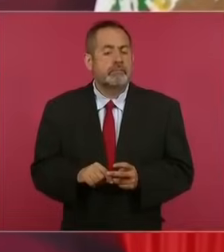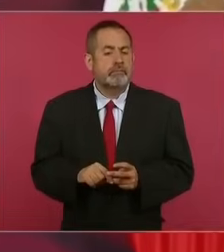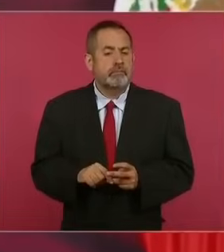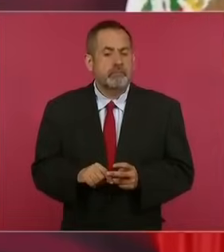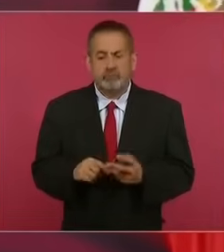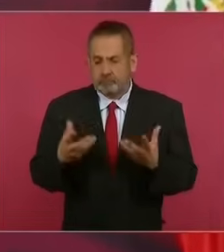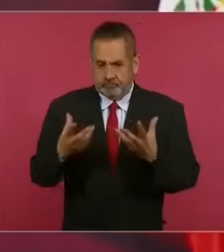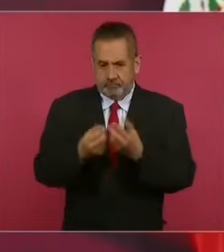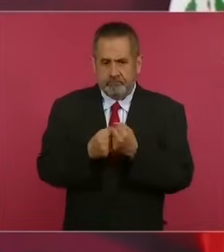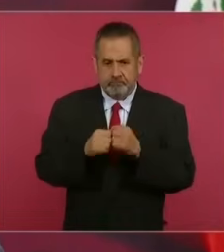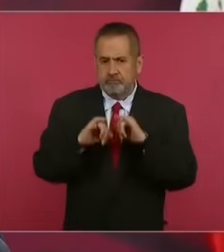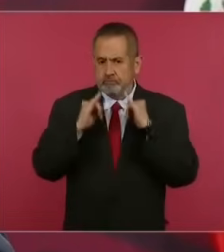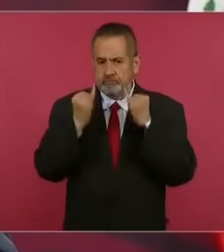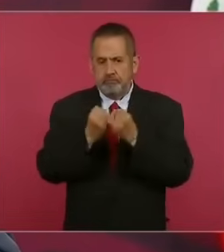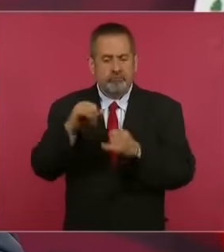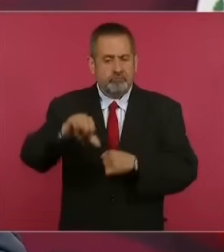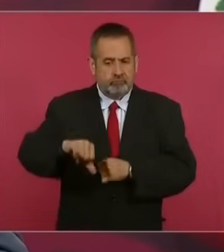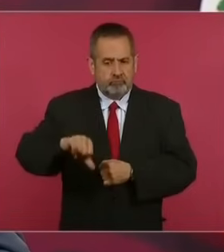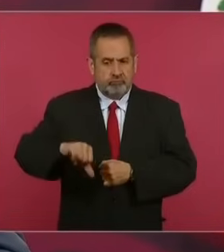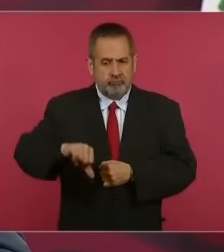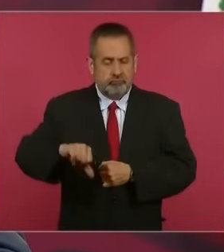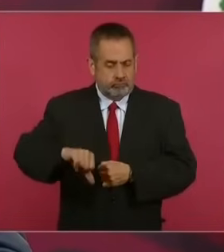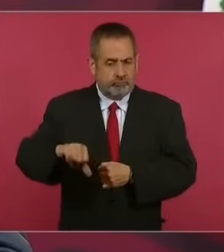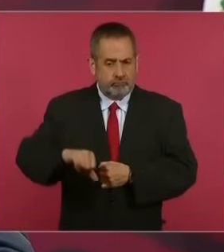Se van a reunir hoy